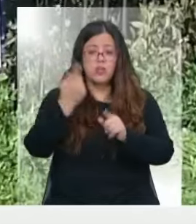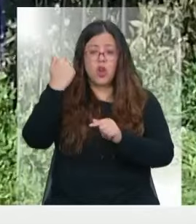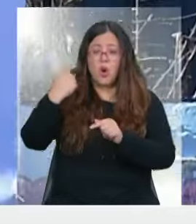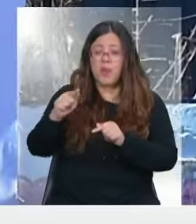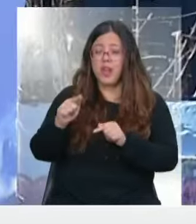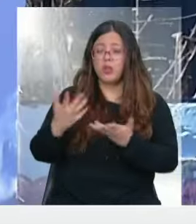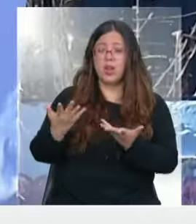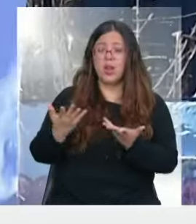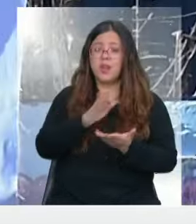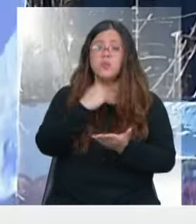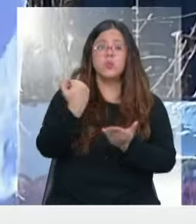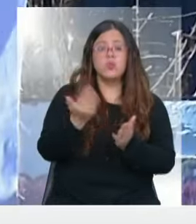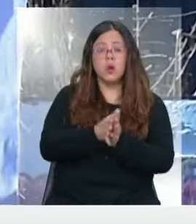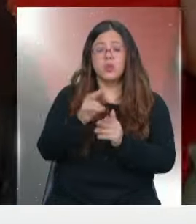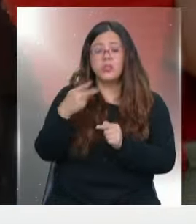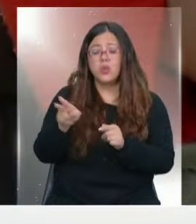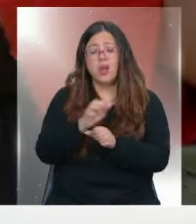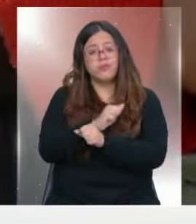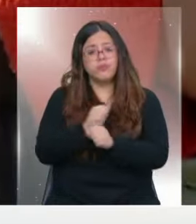lo impidió.